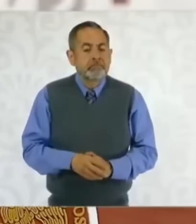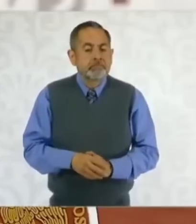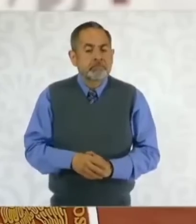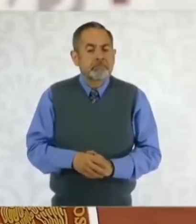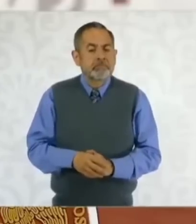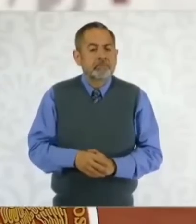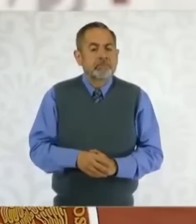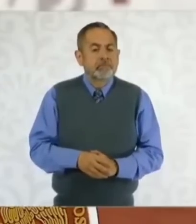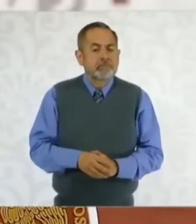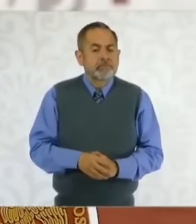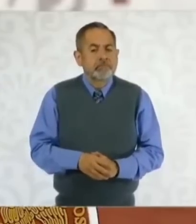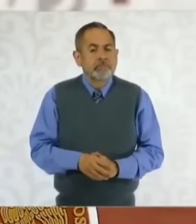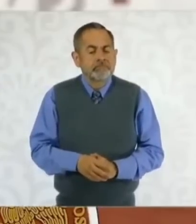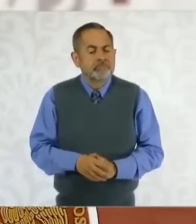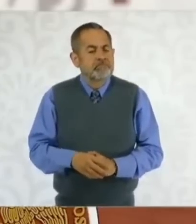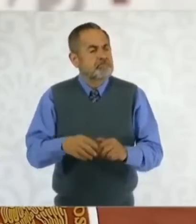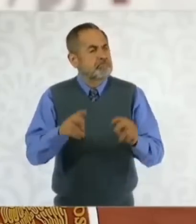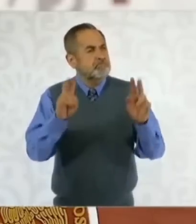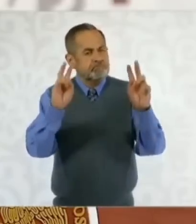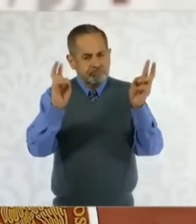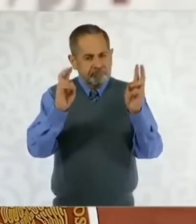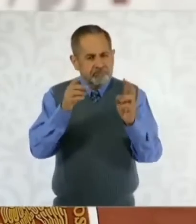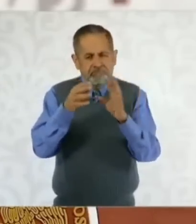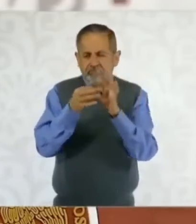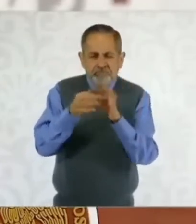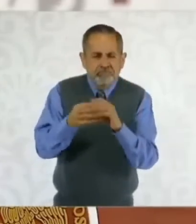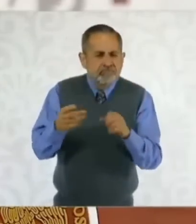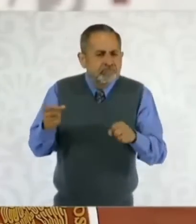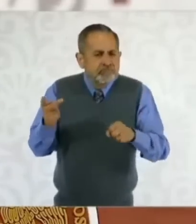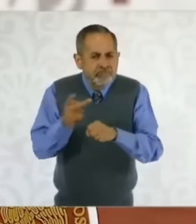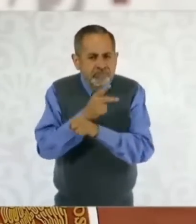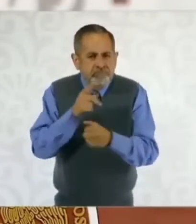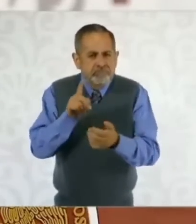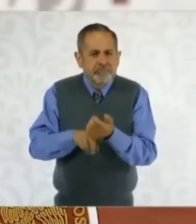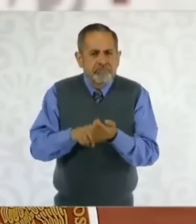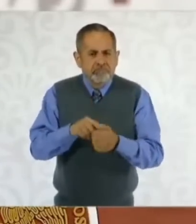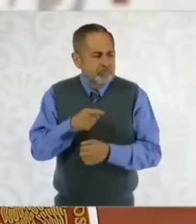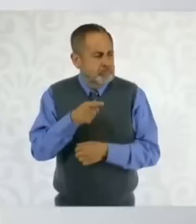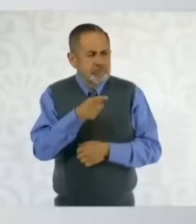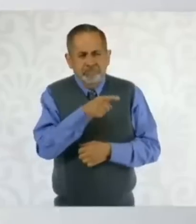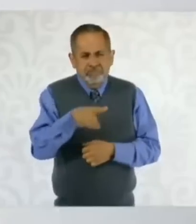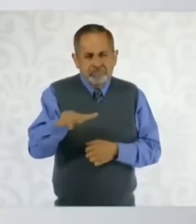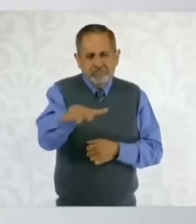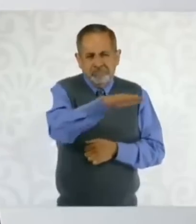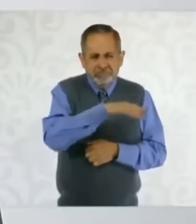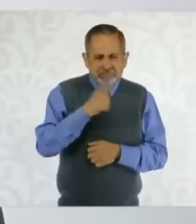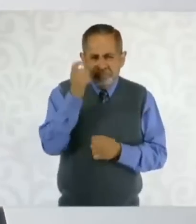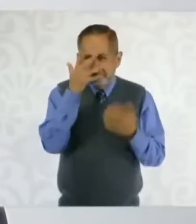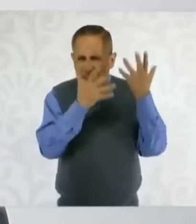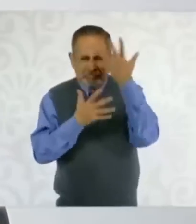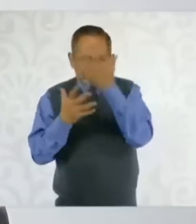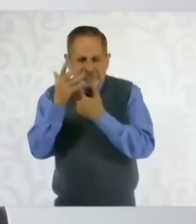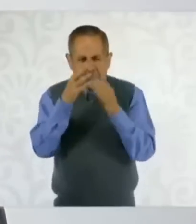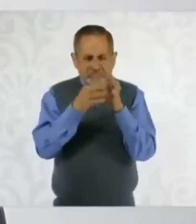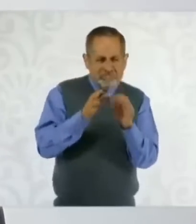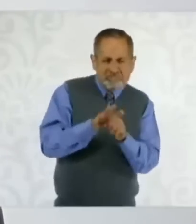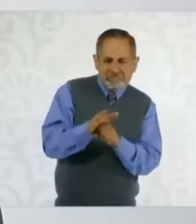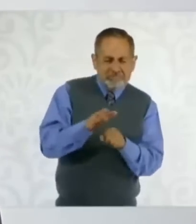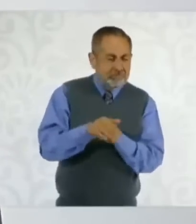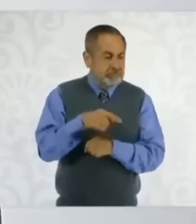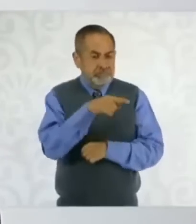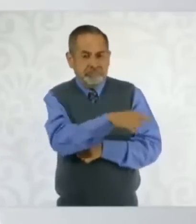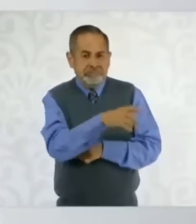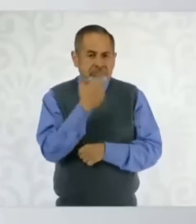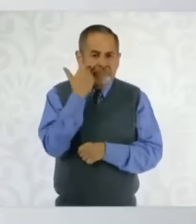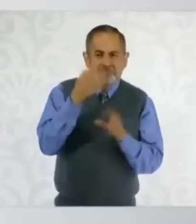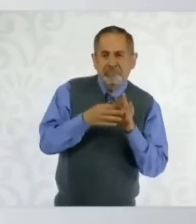tiene que ver con una cuestión que está causando mucha confusión, mucho ruido mediático y se presta